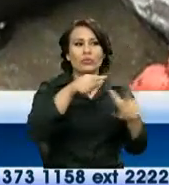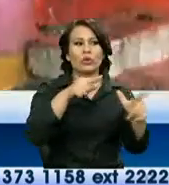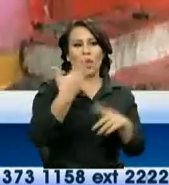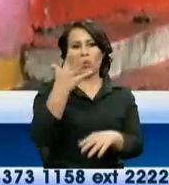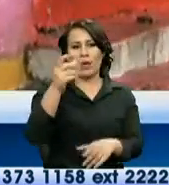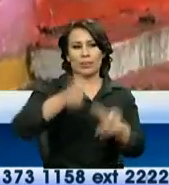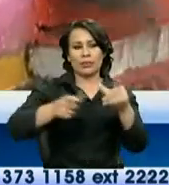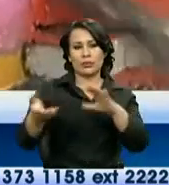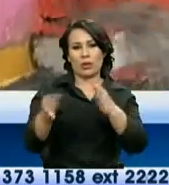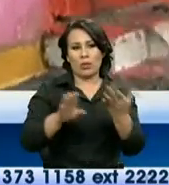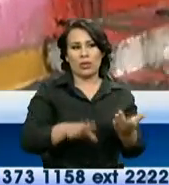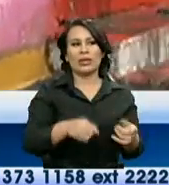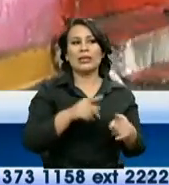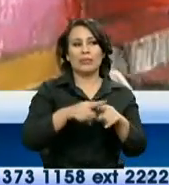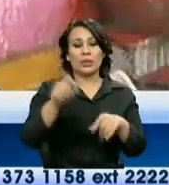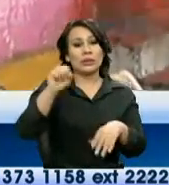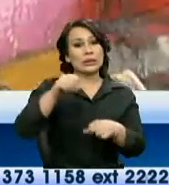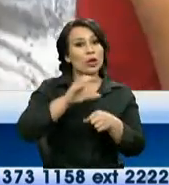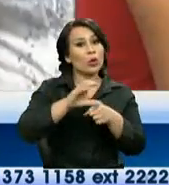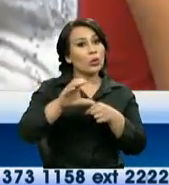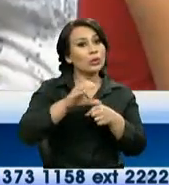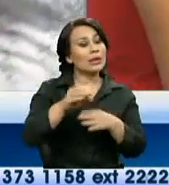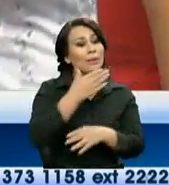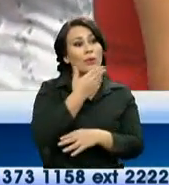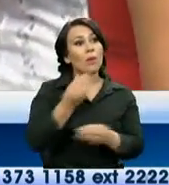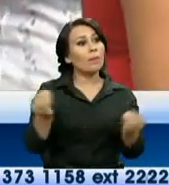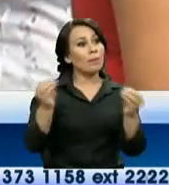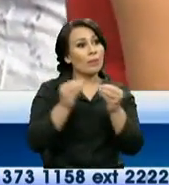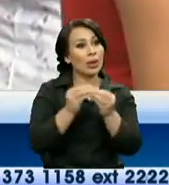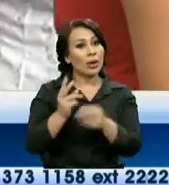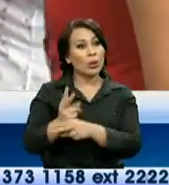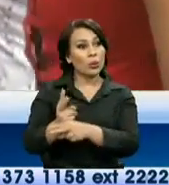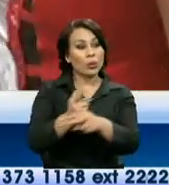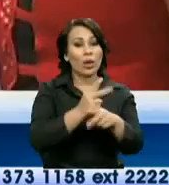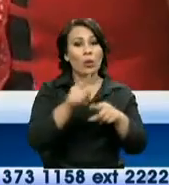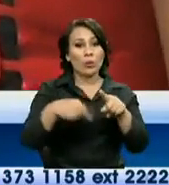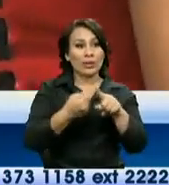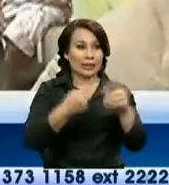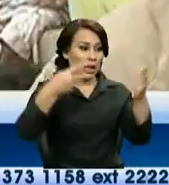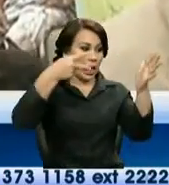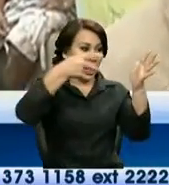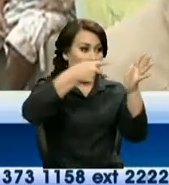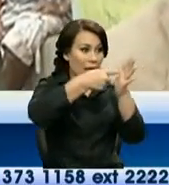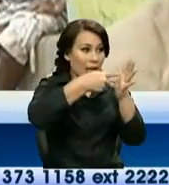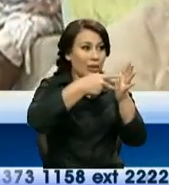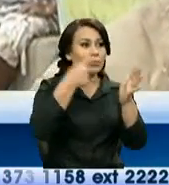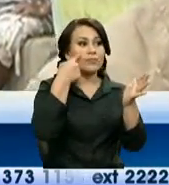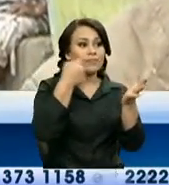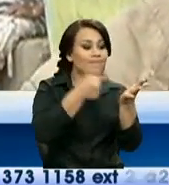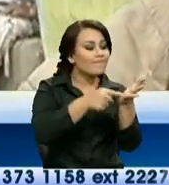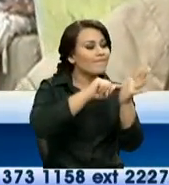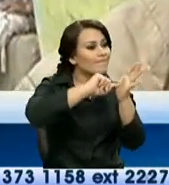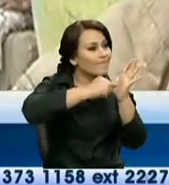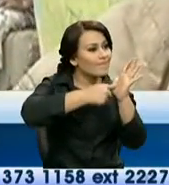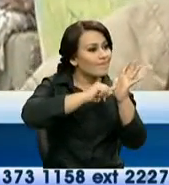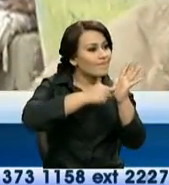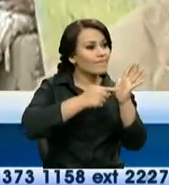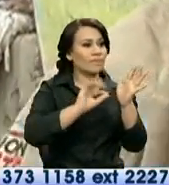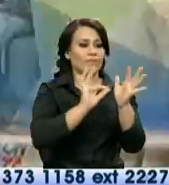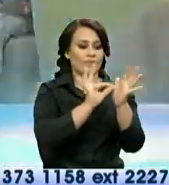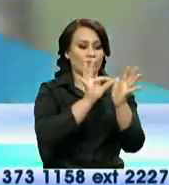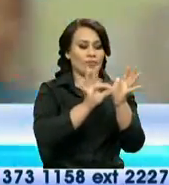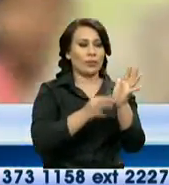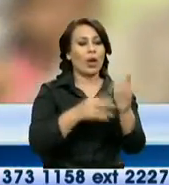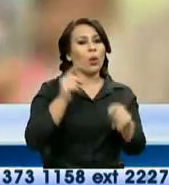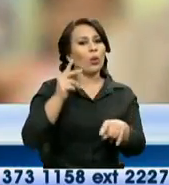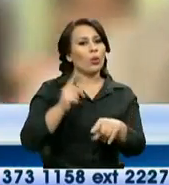heridos, sin embargo, sí aconsejaron tener más precaución a la hora de las conexiones eléctricas. El tipo de material